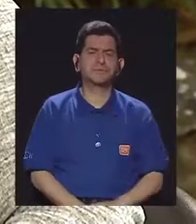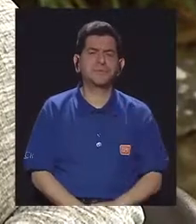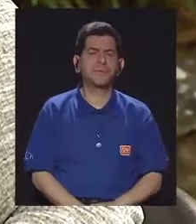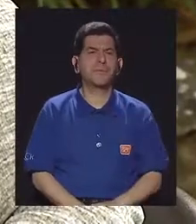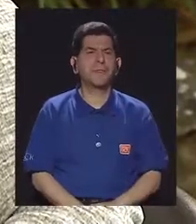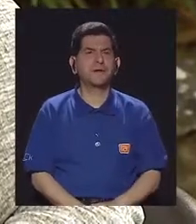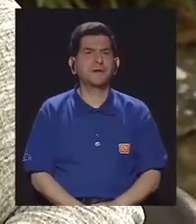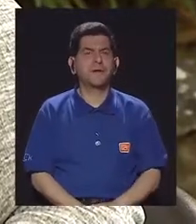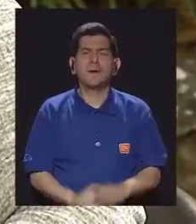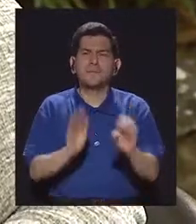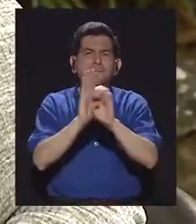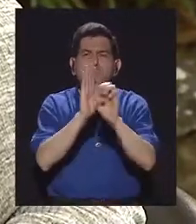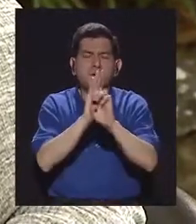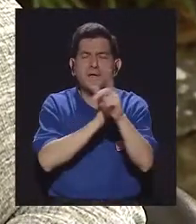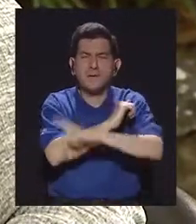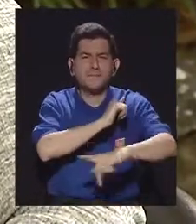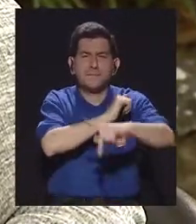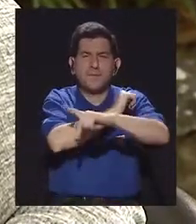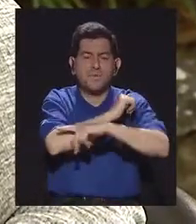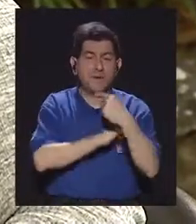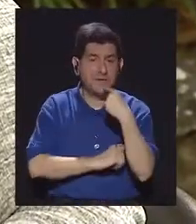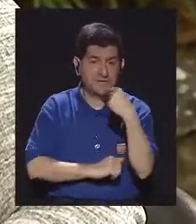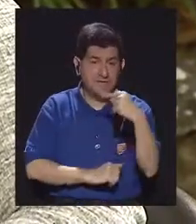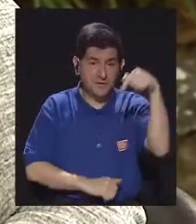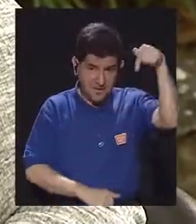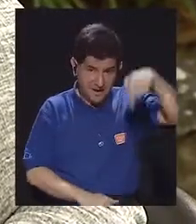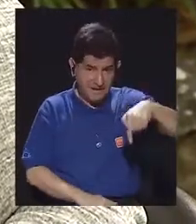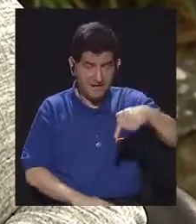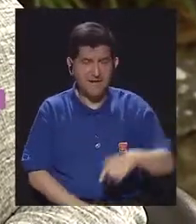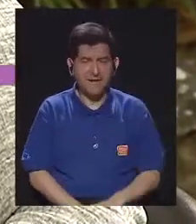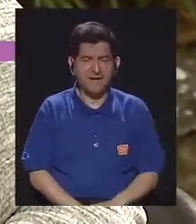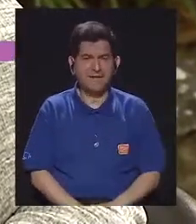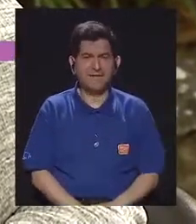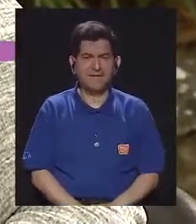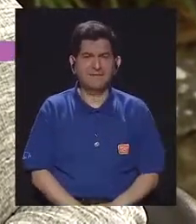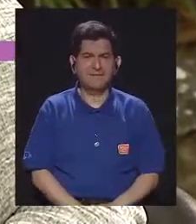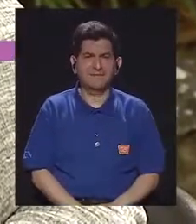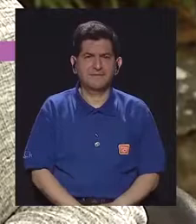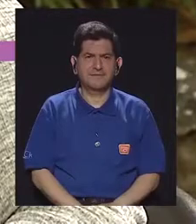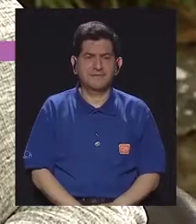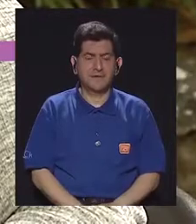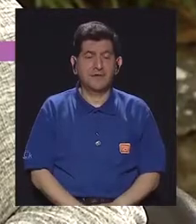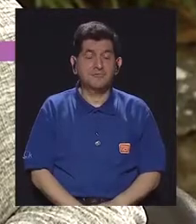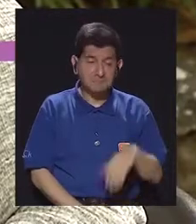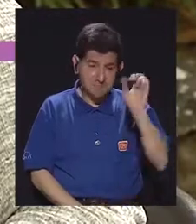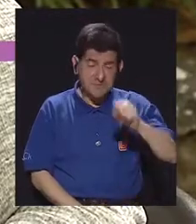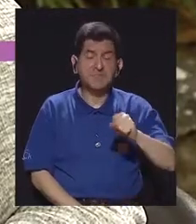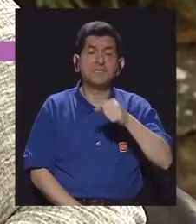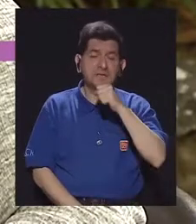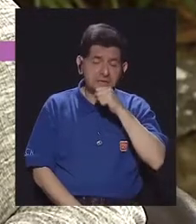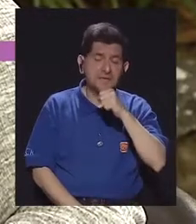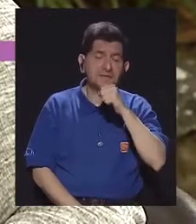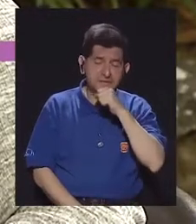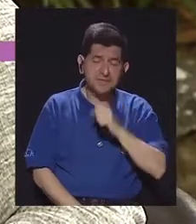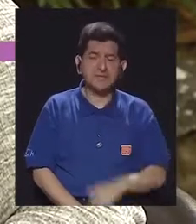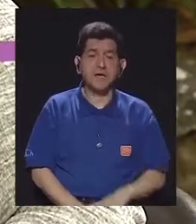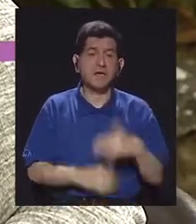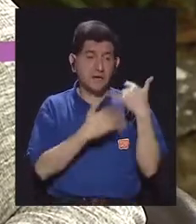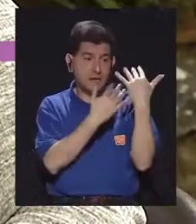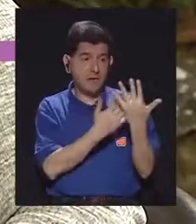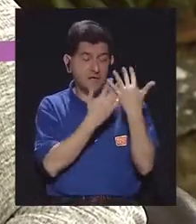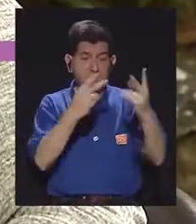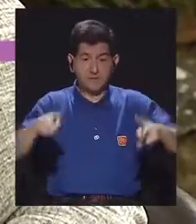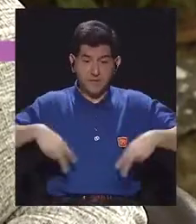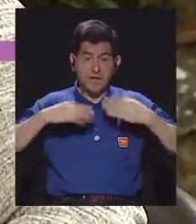Qué lindo es, por ejemplo, nuestro país, como vos lo acabas de mencionar, es un país que ha envejecido, que tiene una expectativa de vida